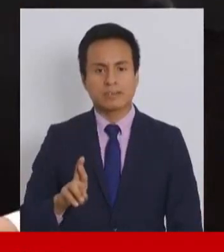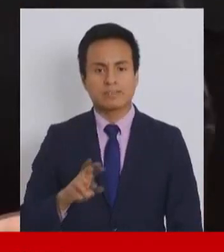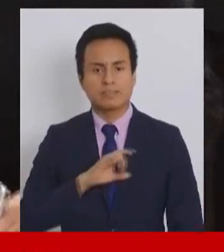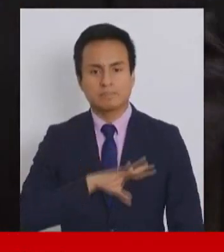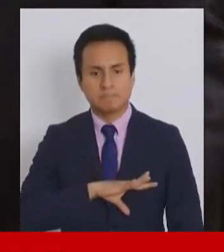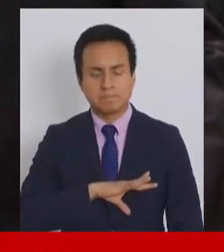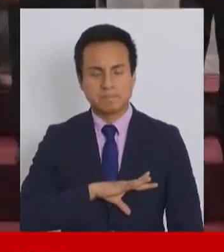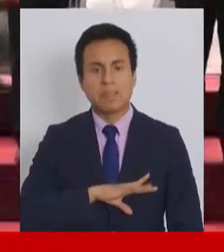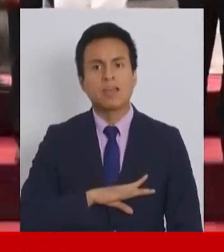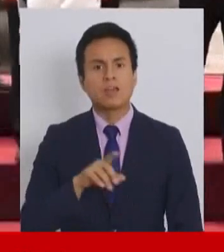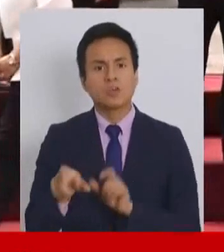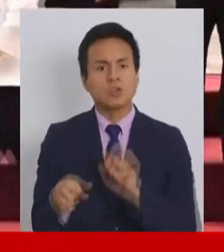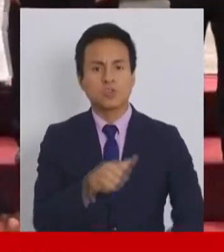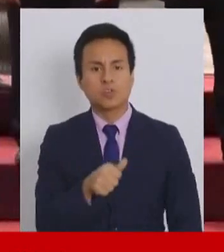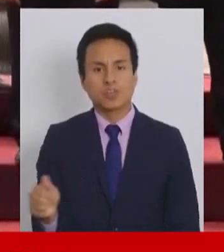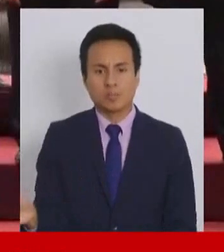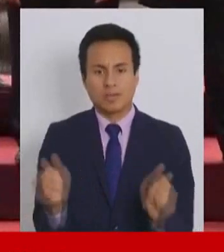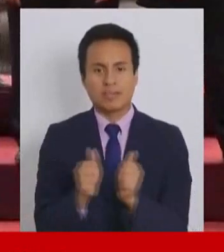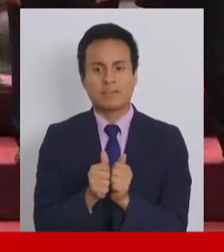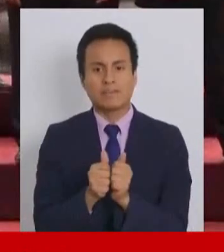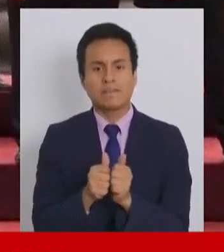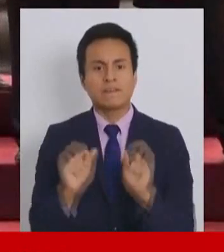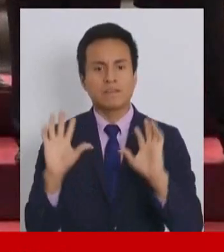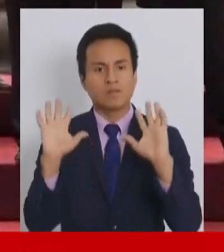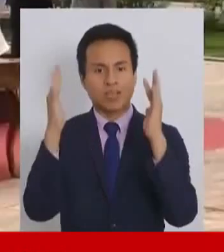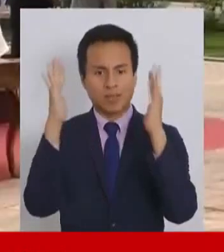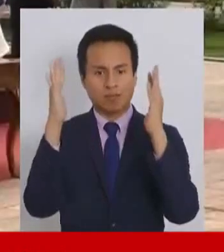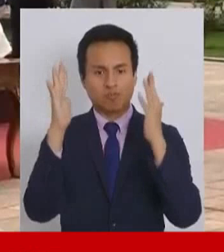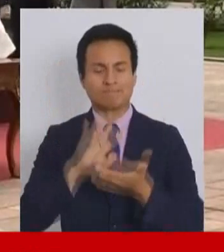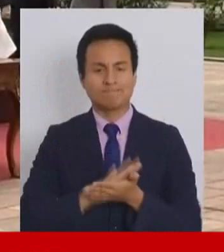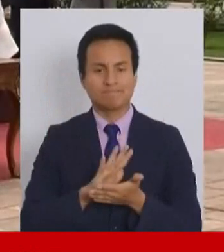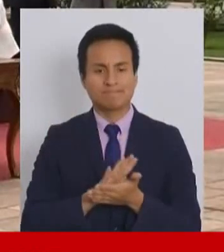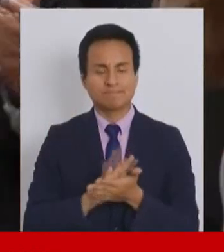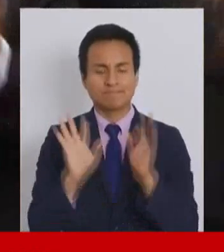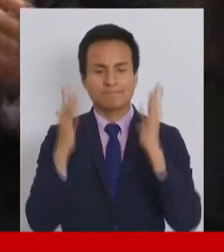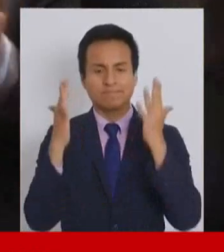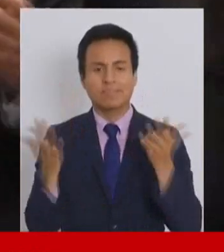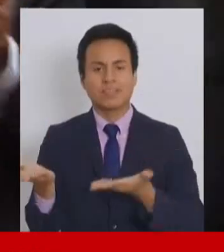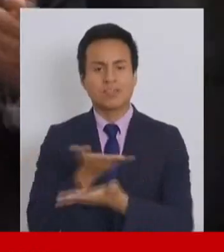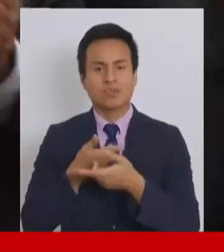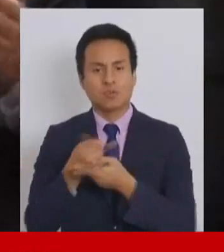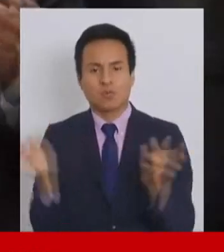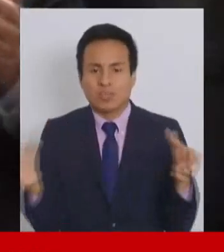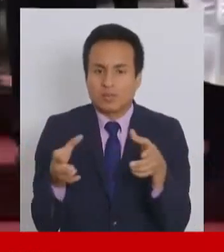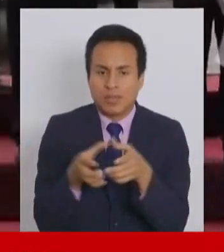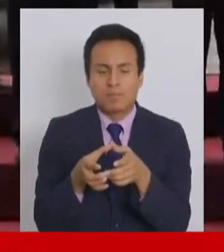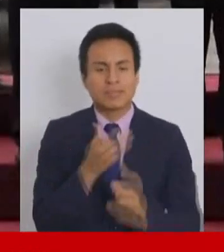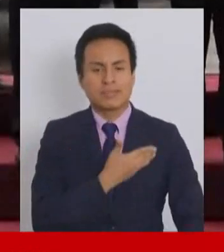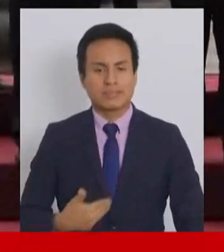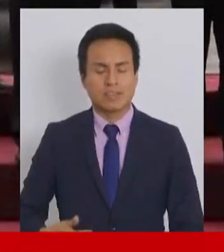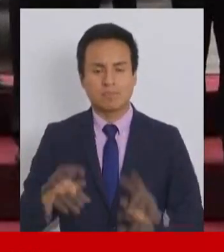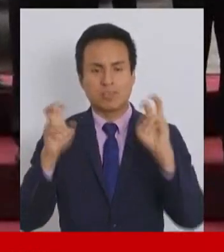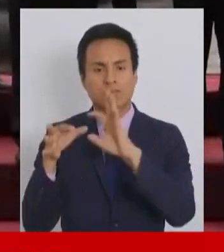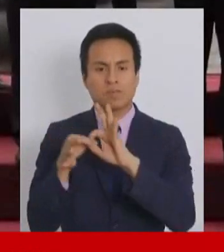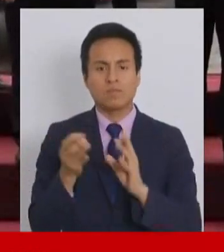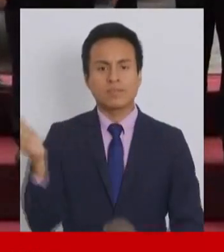dará a conocer el contenido de esta declaración conjunta presidencial. El aplauso para el cierre